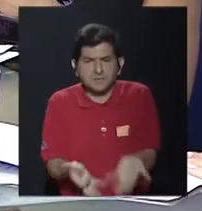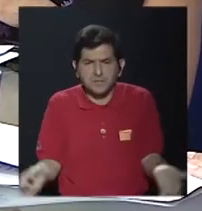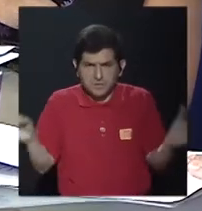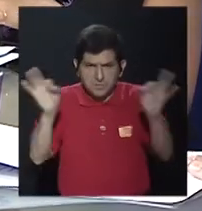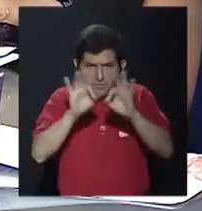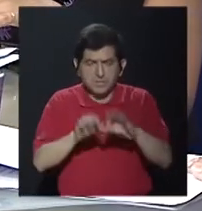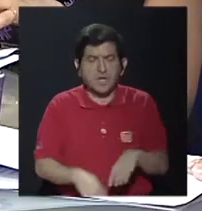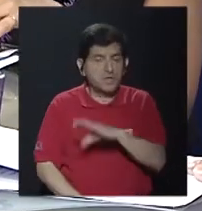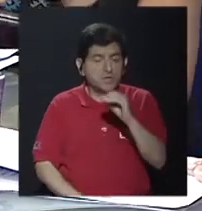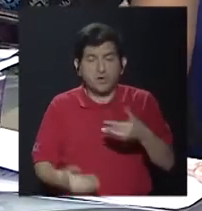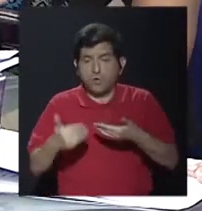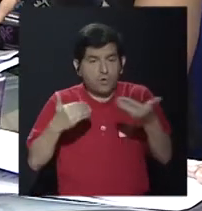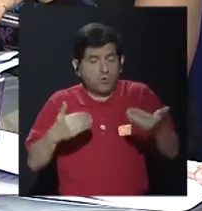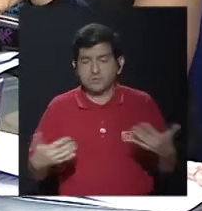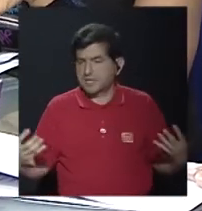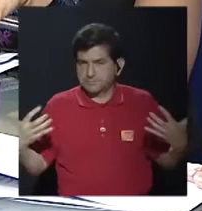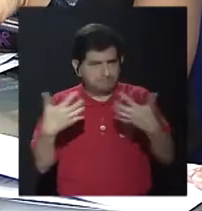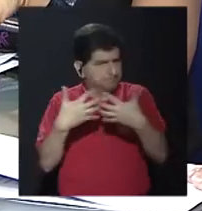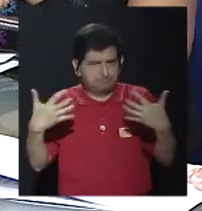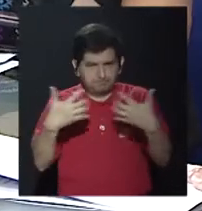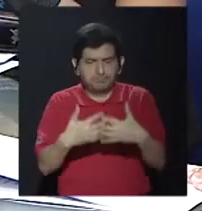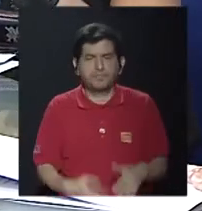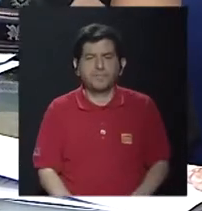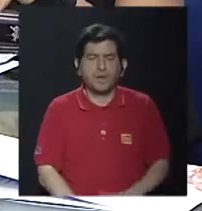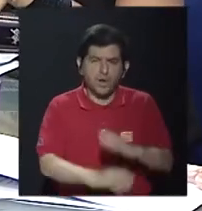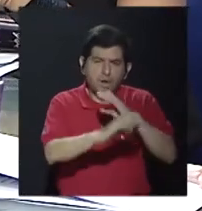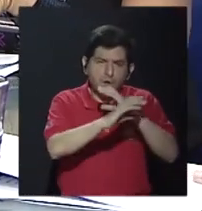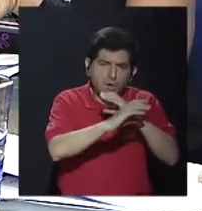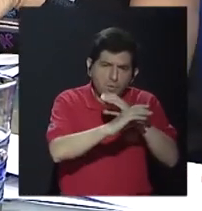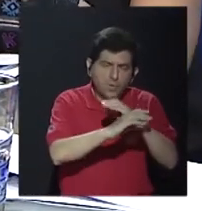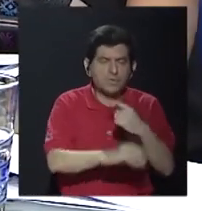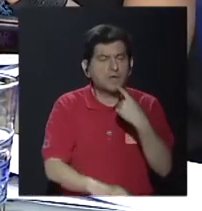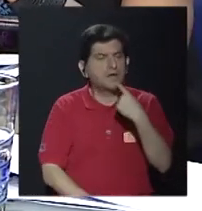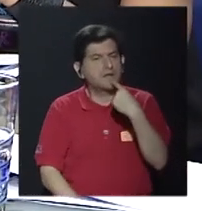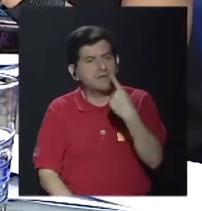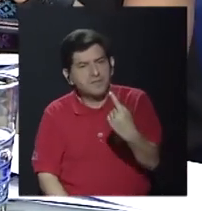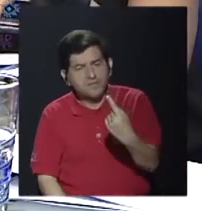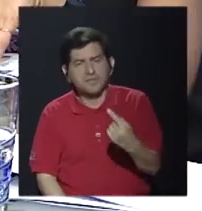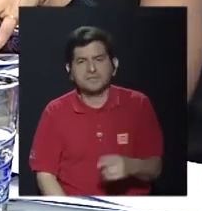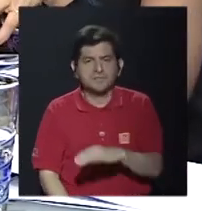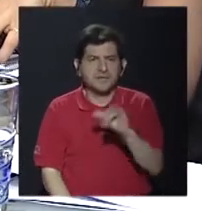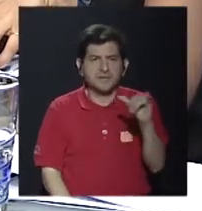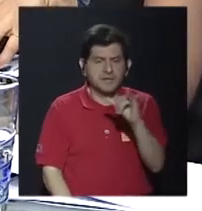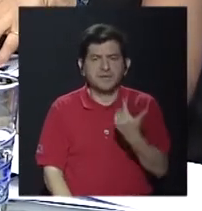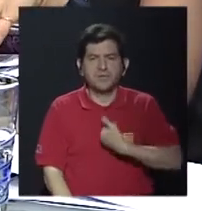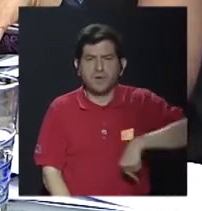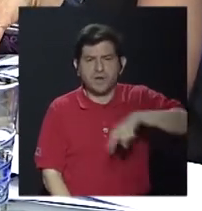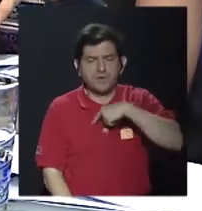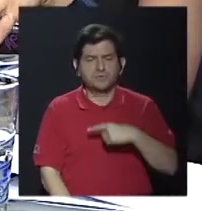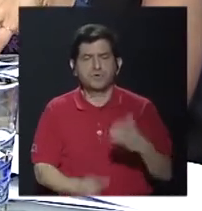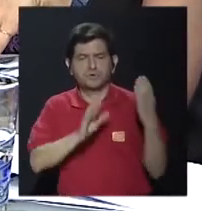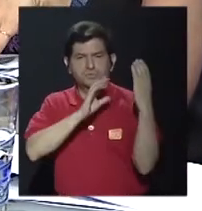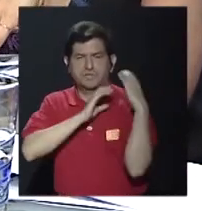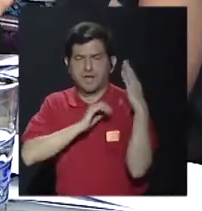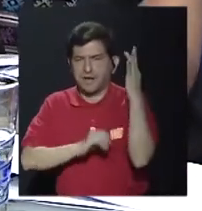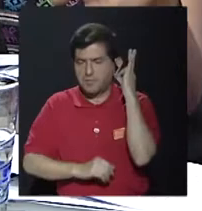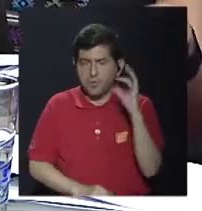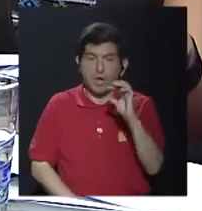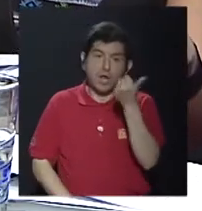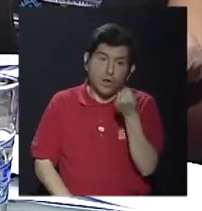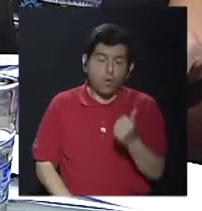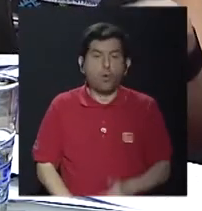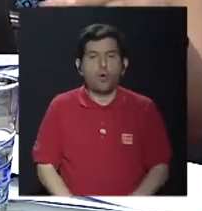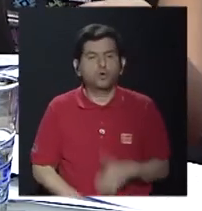hay desencuentros. Por ejemplo, cuidado y, nos decían las feministas, cuidado y cargamos más a las mujeres con otro cuido, que